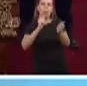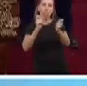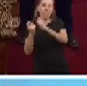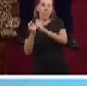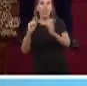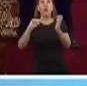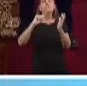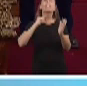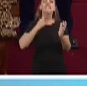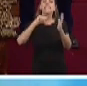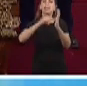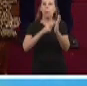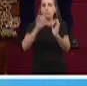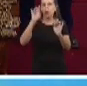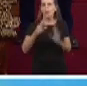economía comienza